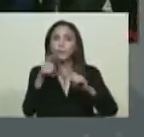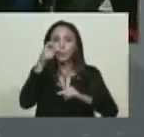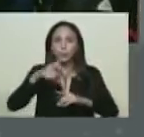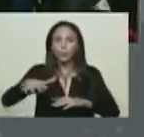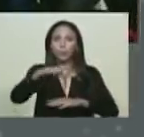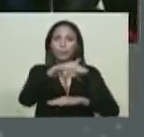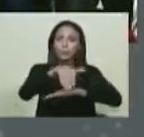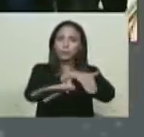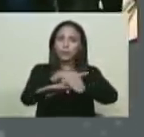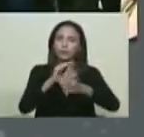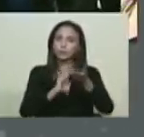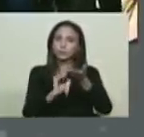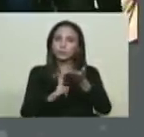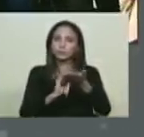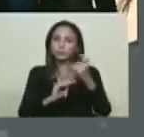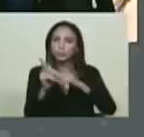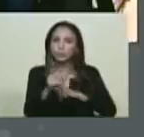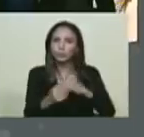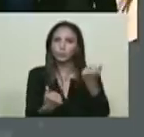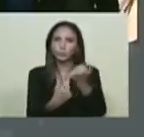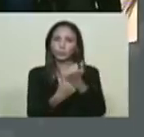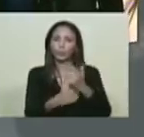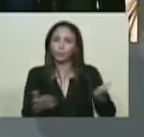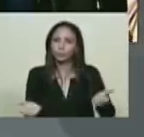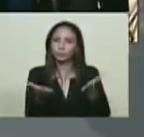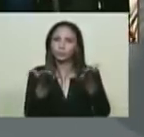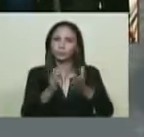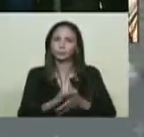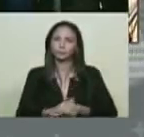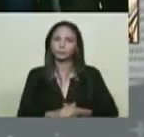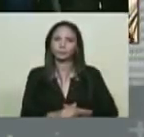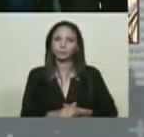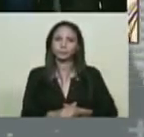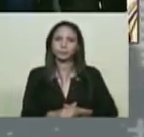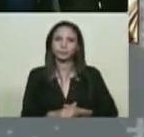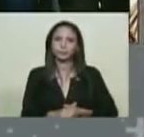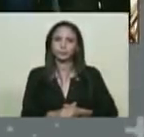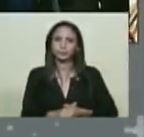en la calle! ¡Vamos!